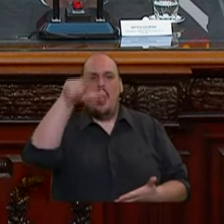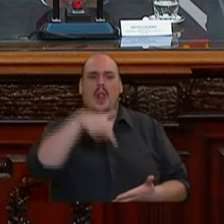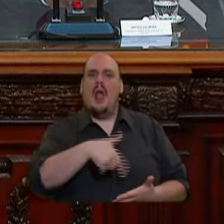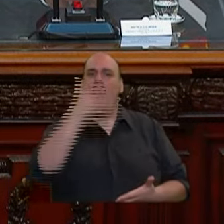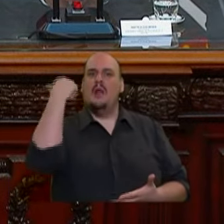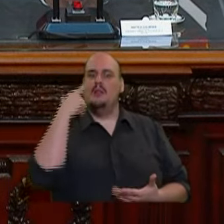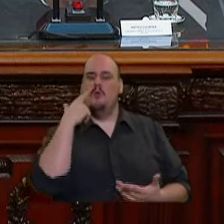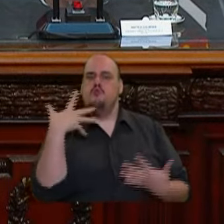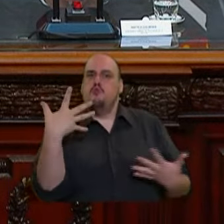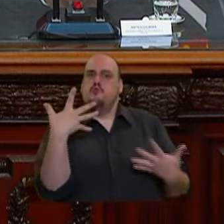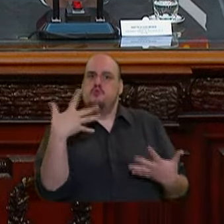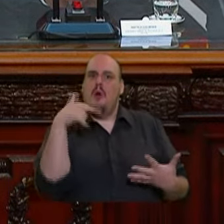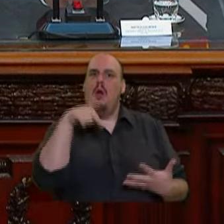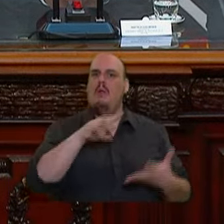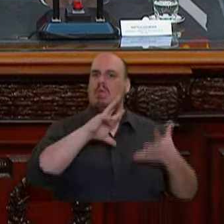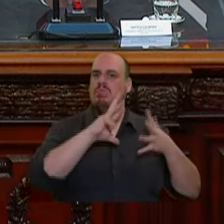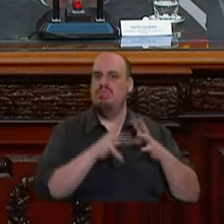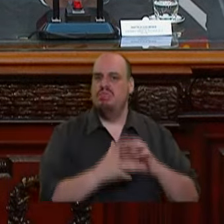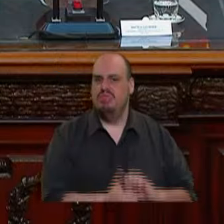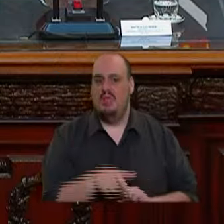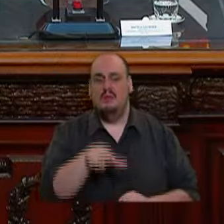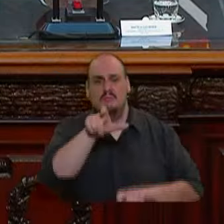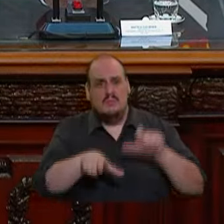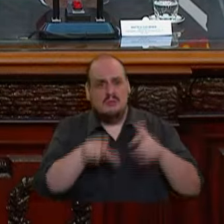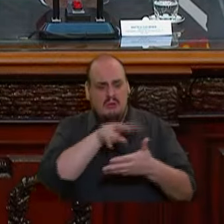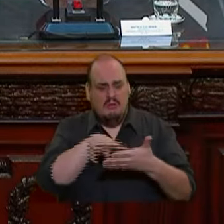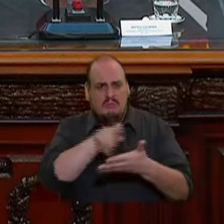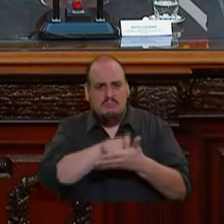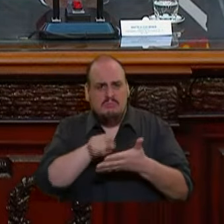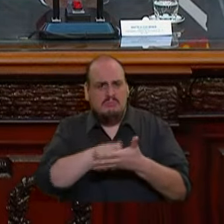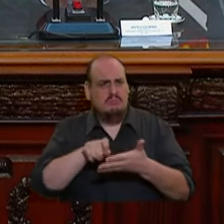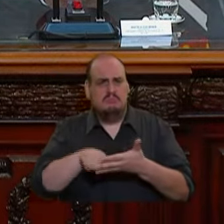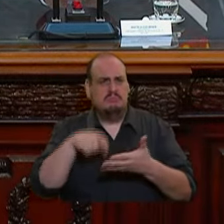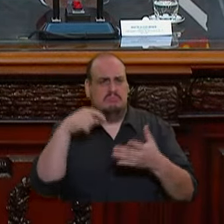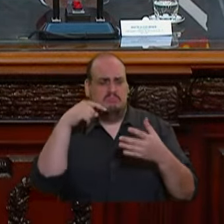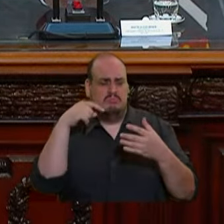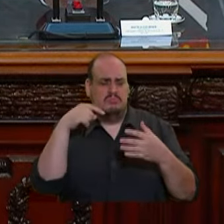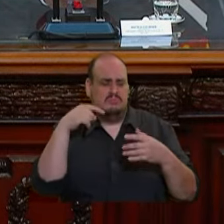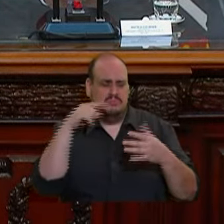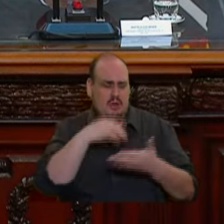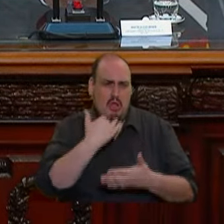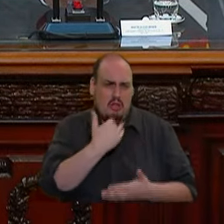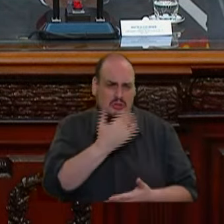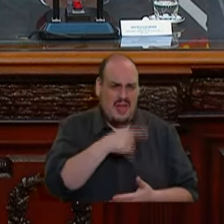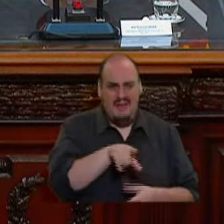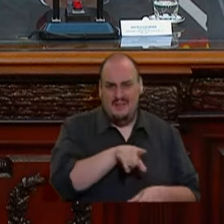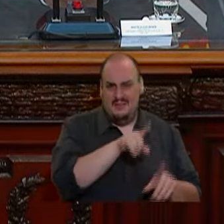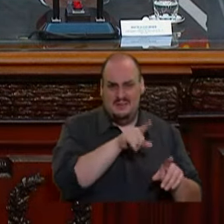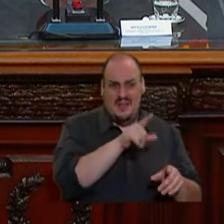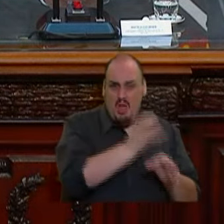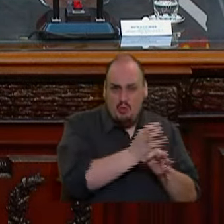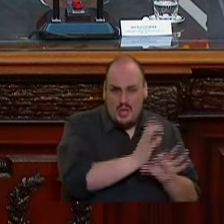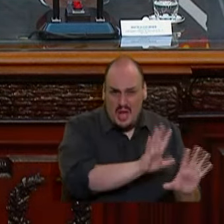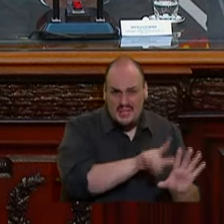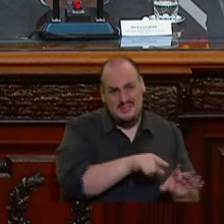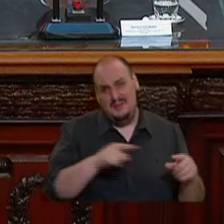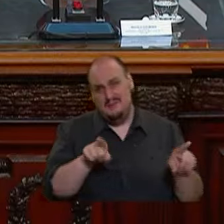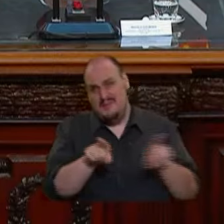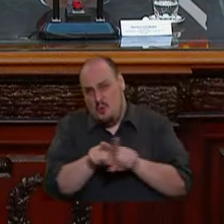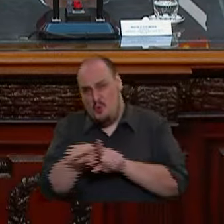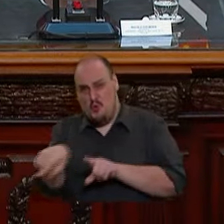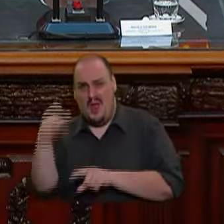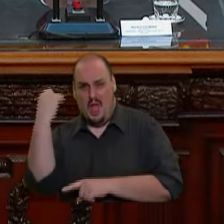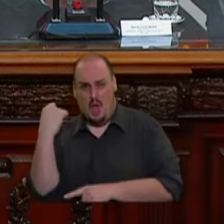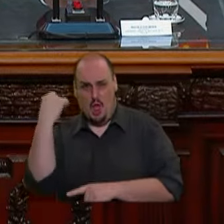educativa. El analfabetismo incipiente es a nuestra educación lo que la inflación es a nuestra economía. En el plano de la